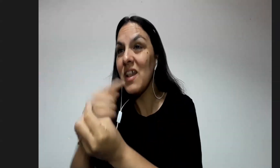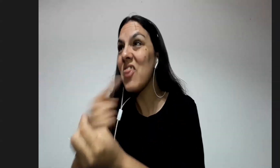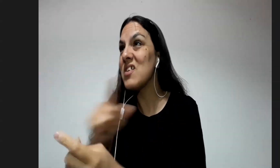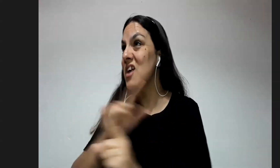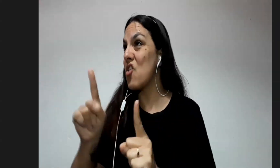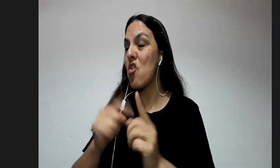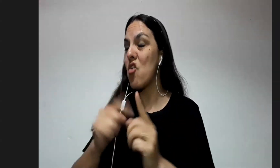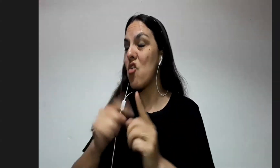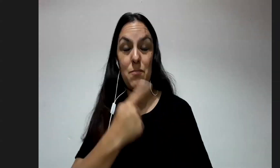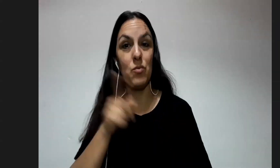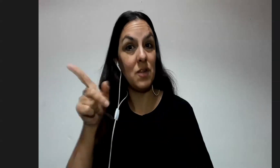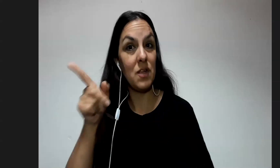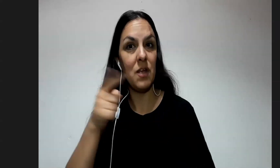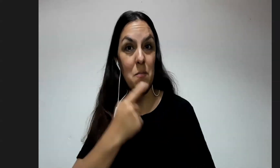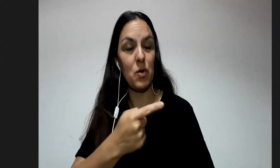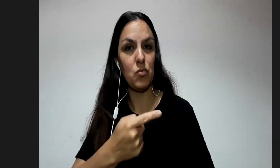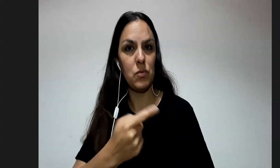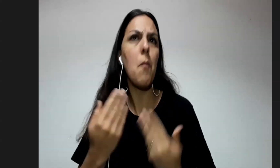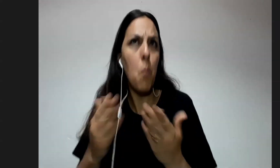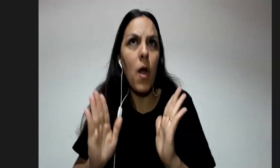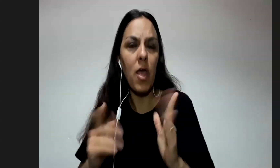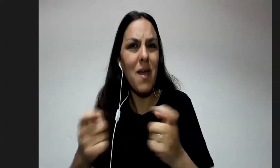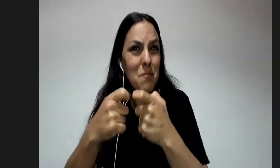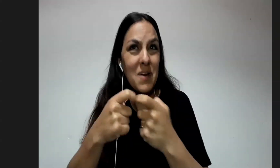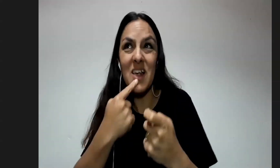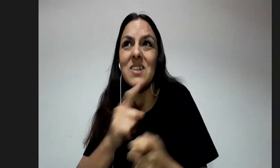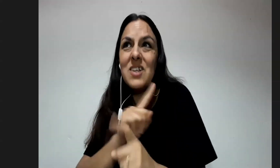él, si es válido.